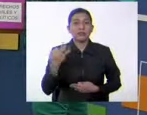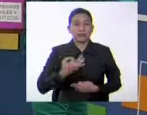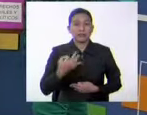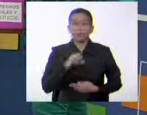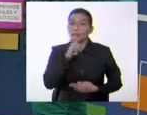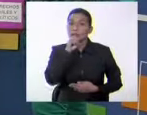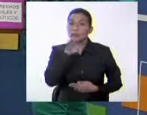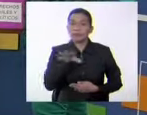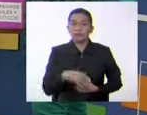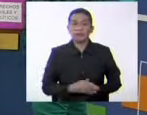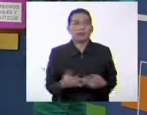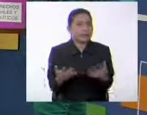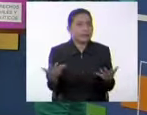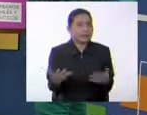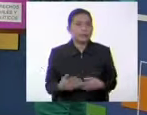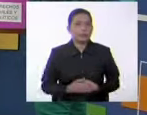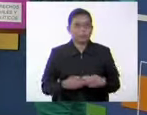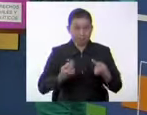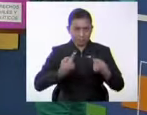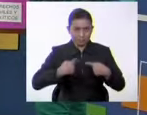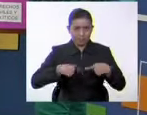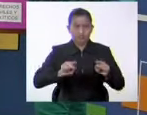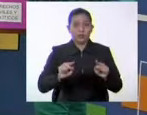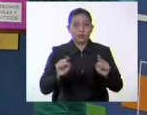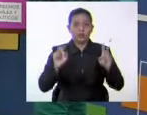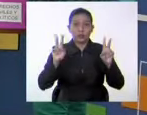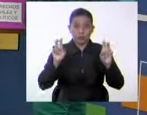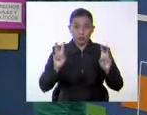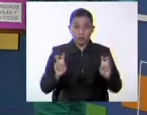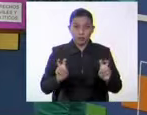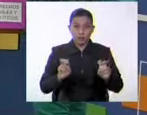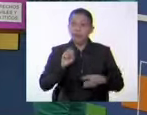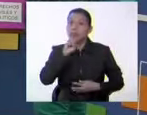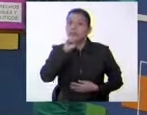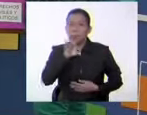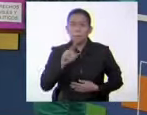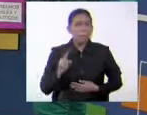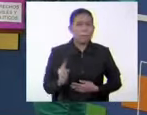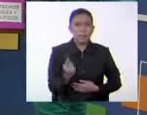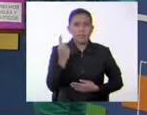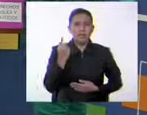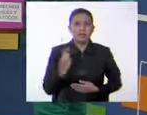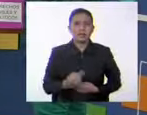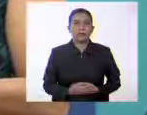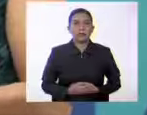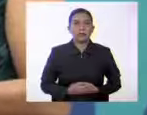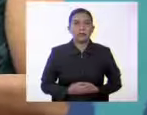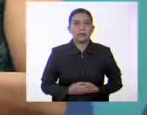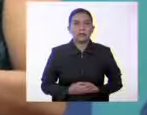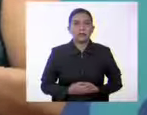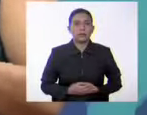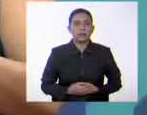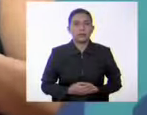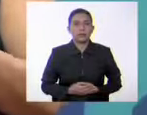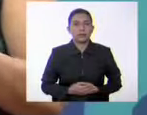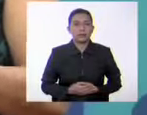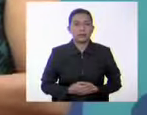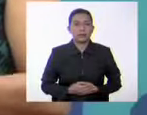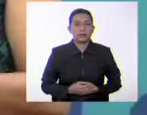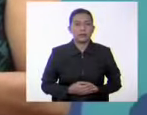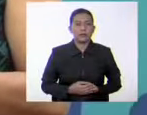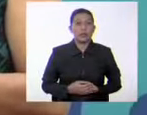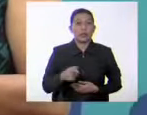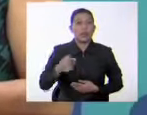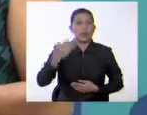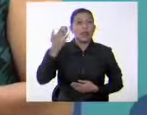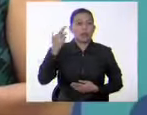mencionar que se mantienen los términos que se dijeron por primera vez en la